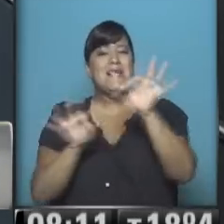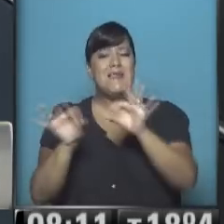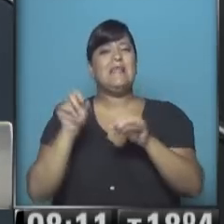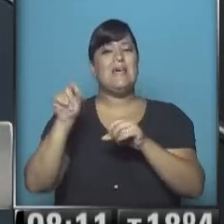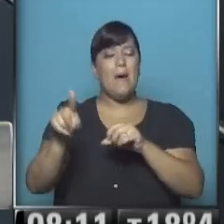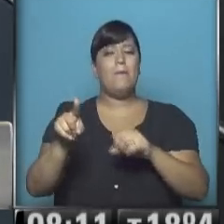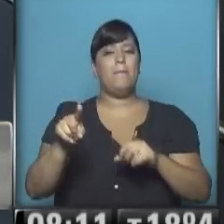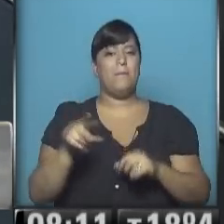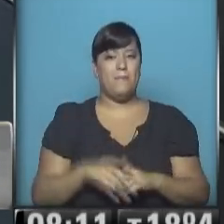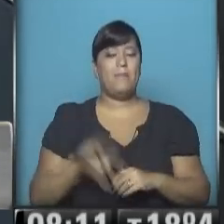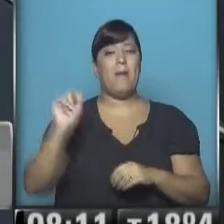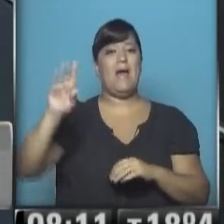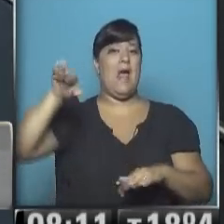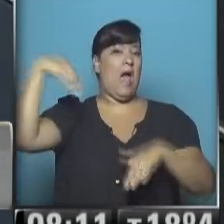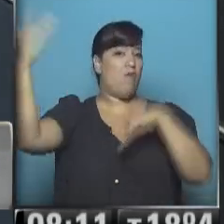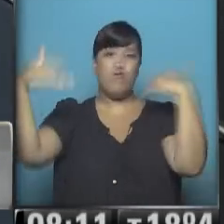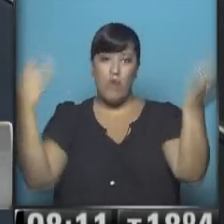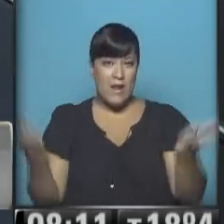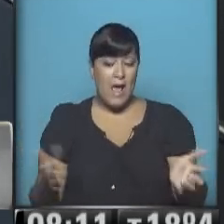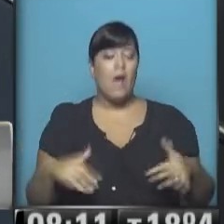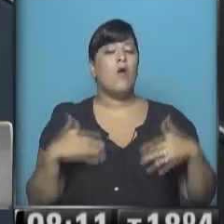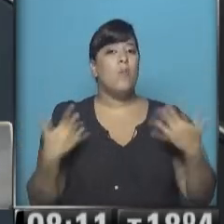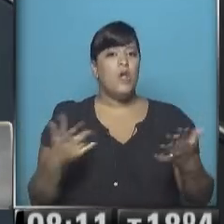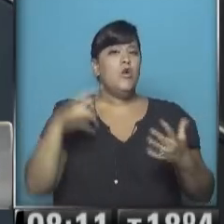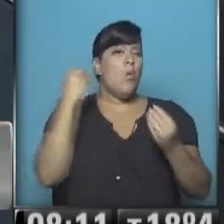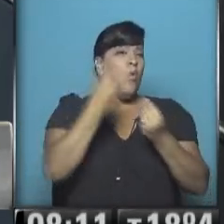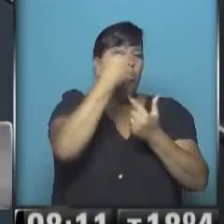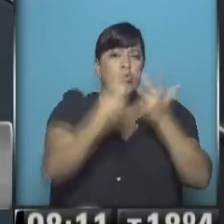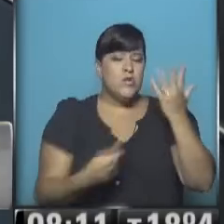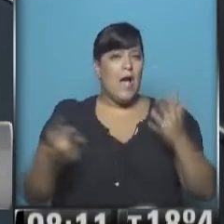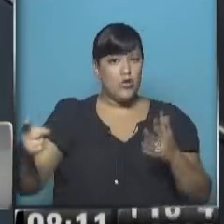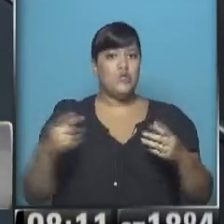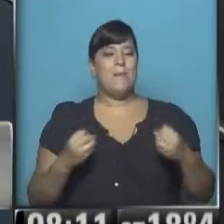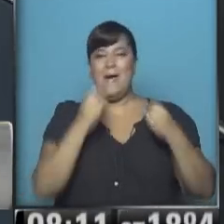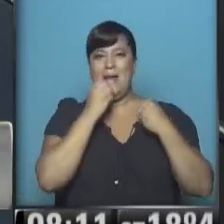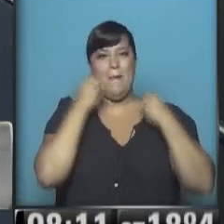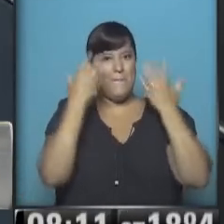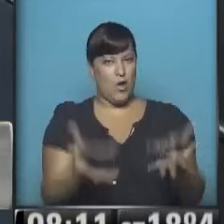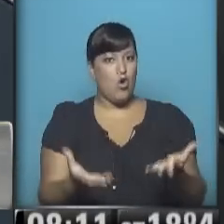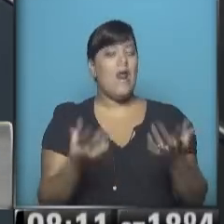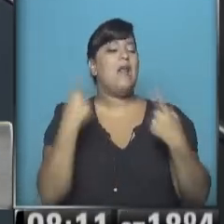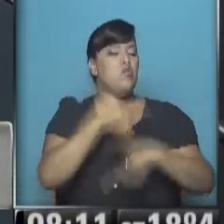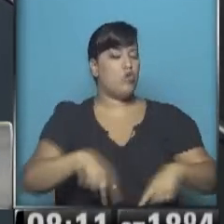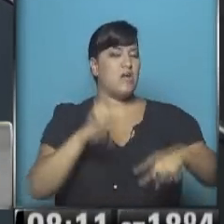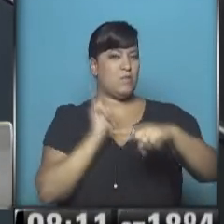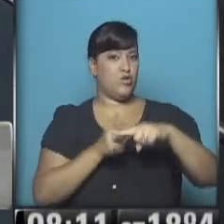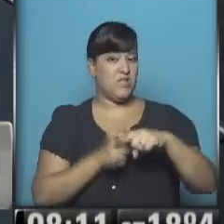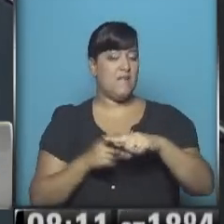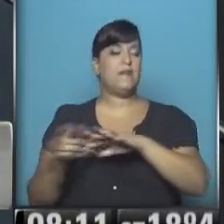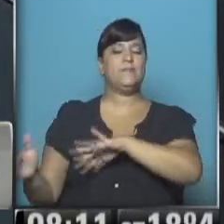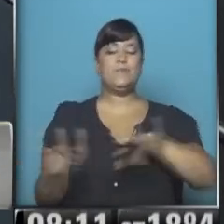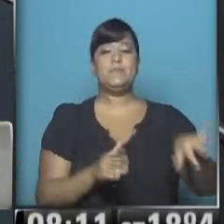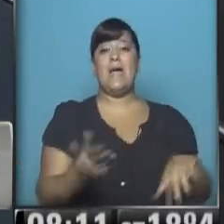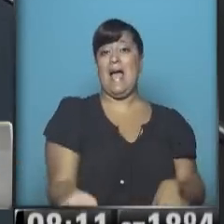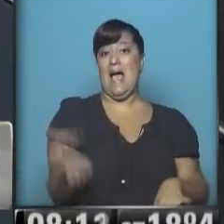penetración en mercados del exterior en fin digamos una multiplicidad de herramientas e instrumentos muy positivos ayer